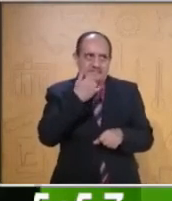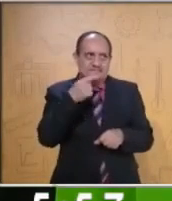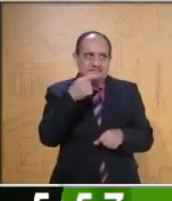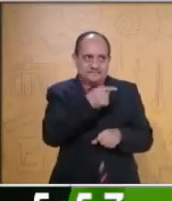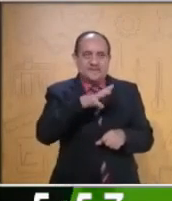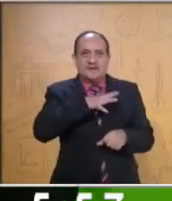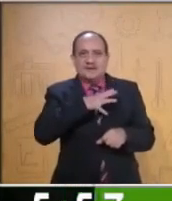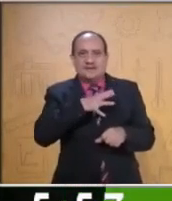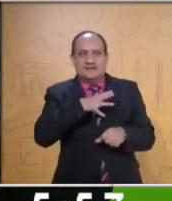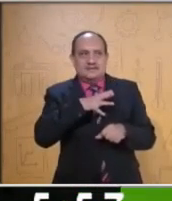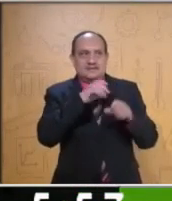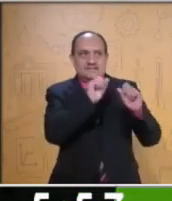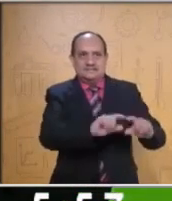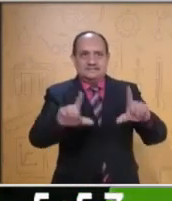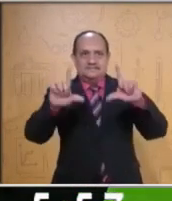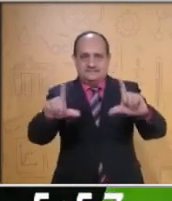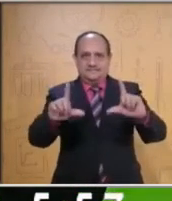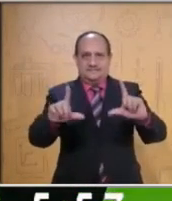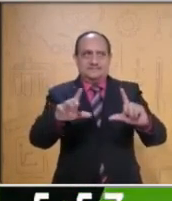tenemos que